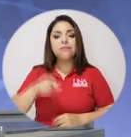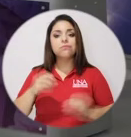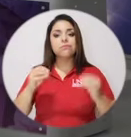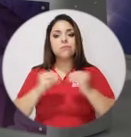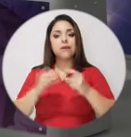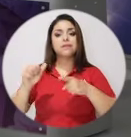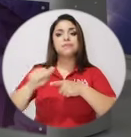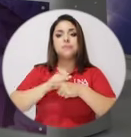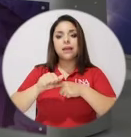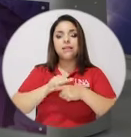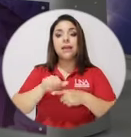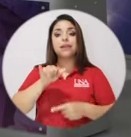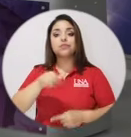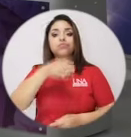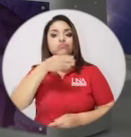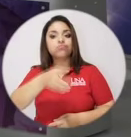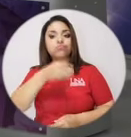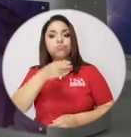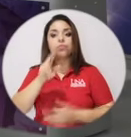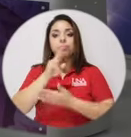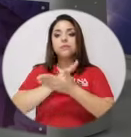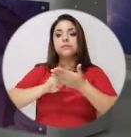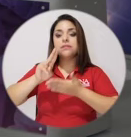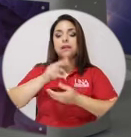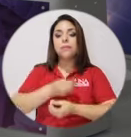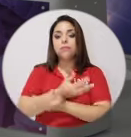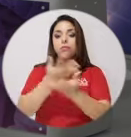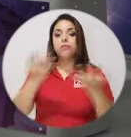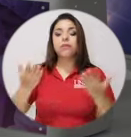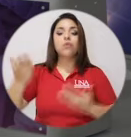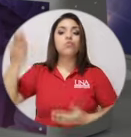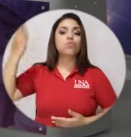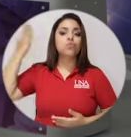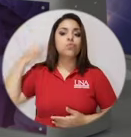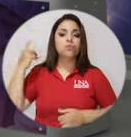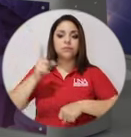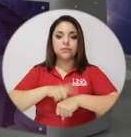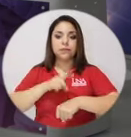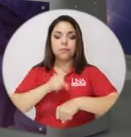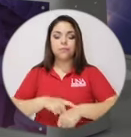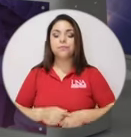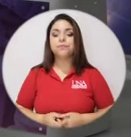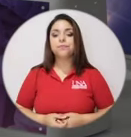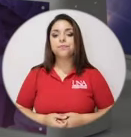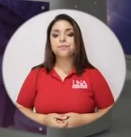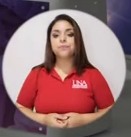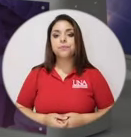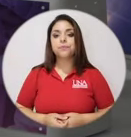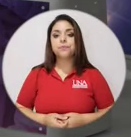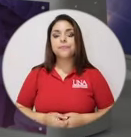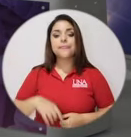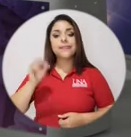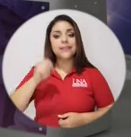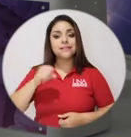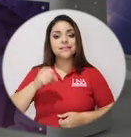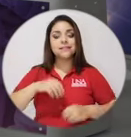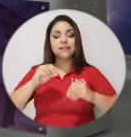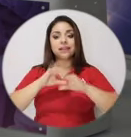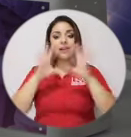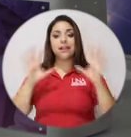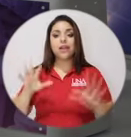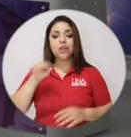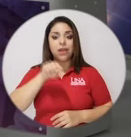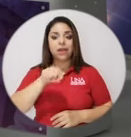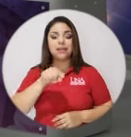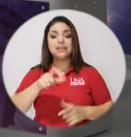poner más en práctica esas recomendaciones que la universidad pública viene dando desde hace mucho tiempo. Claro, ahí por ejemplo, en